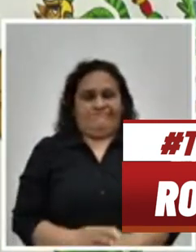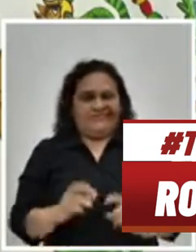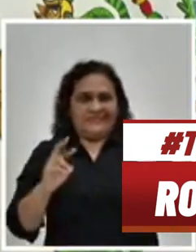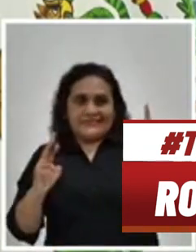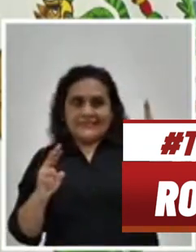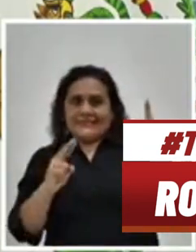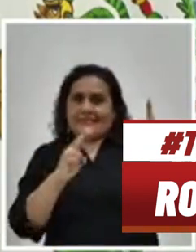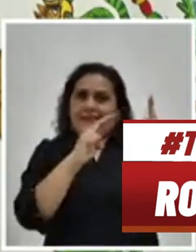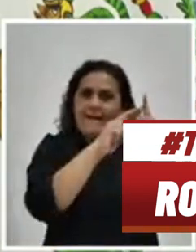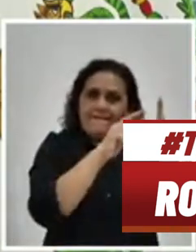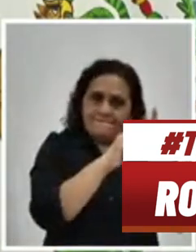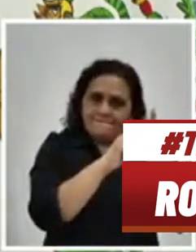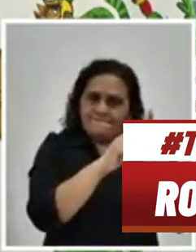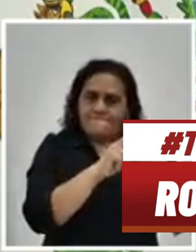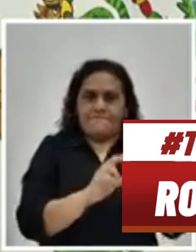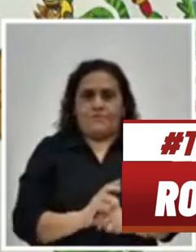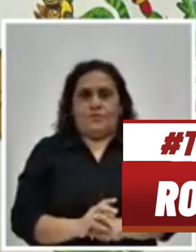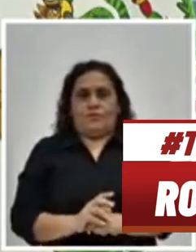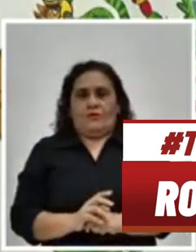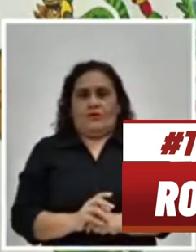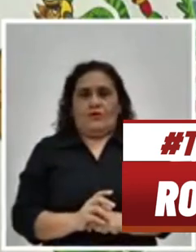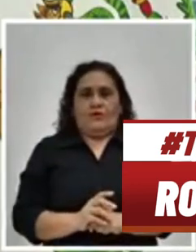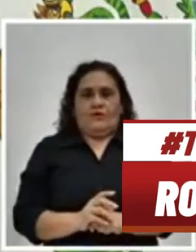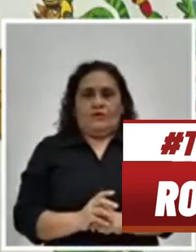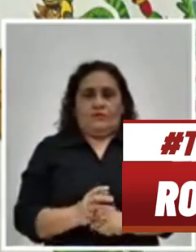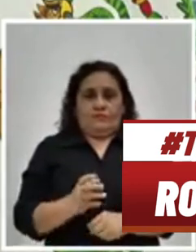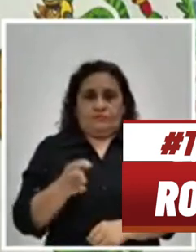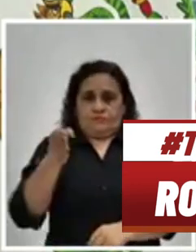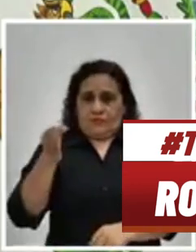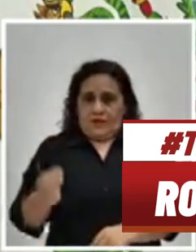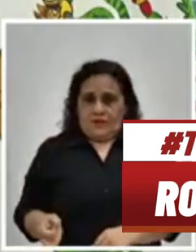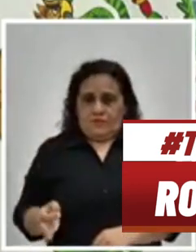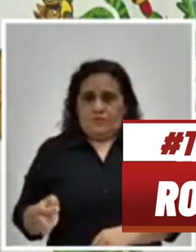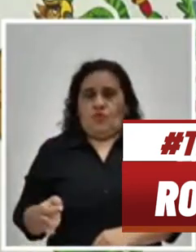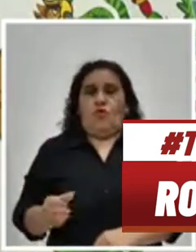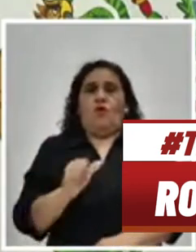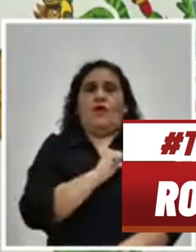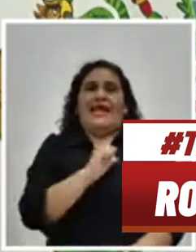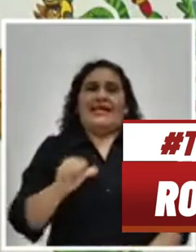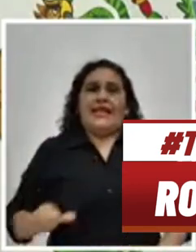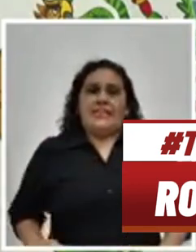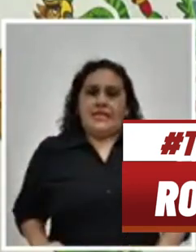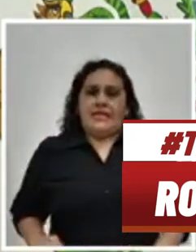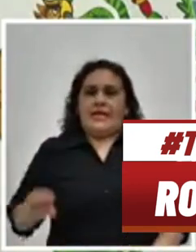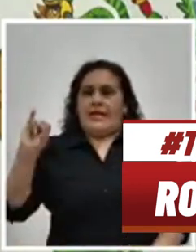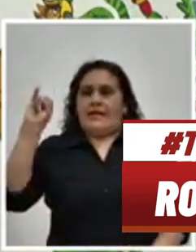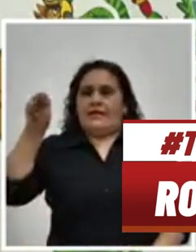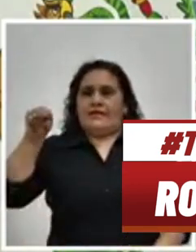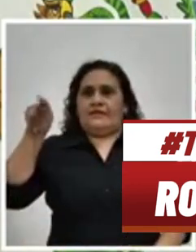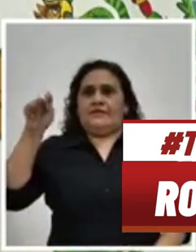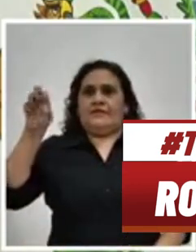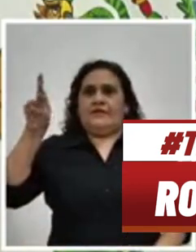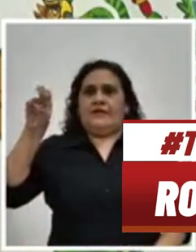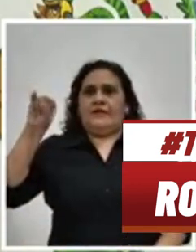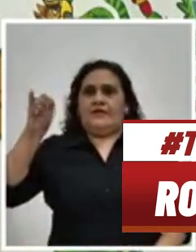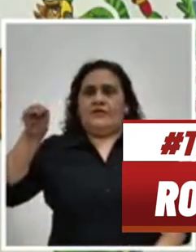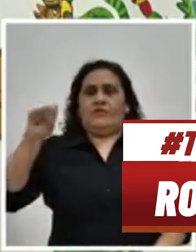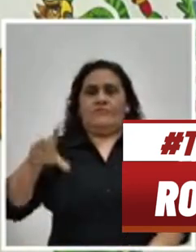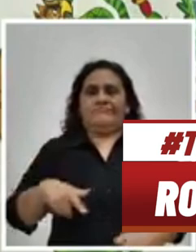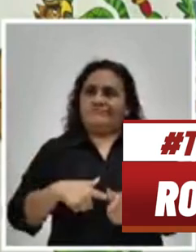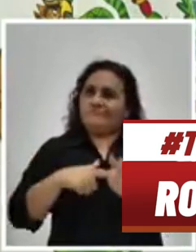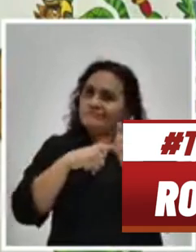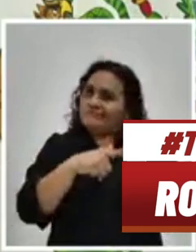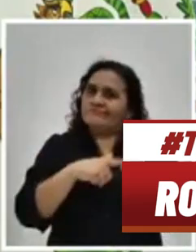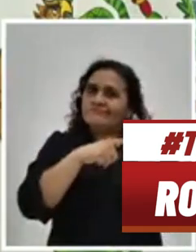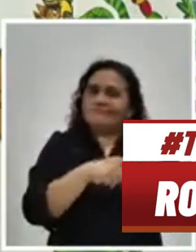afronté al asumir la presidencia municipal interina de Progreso fue el de mantener la dinámica de trabajo que se